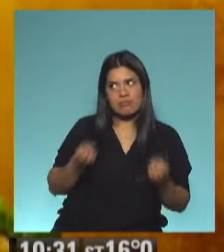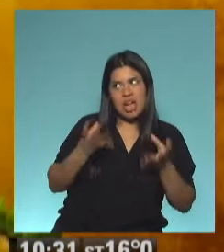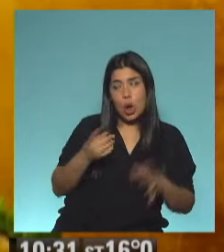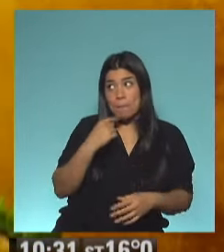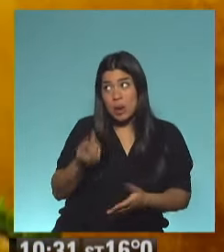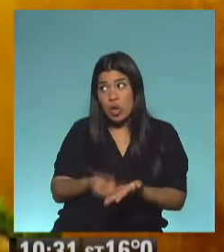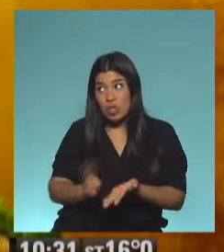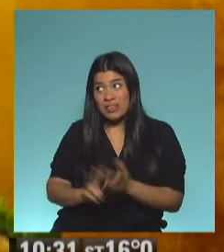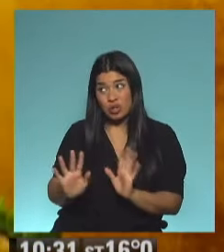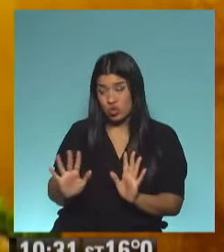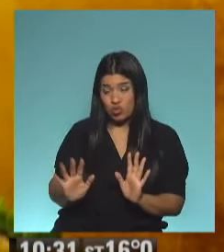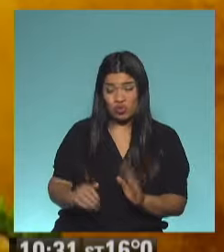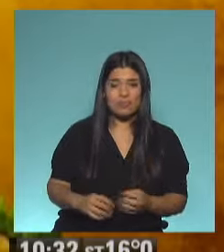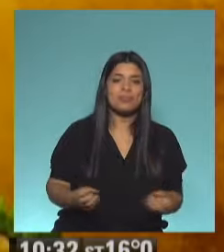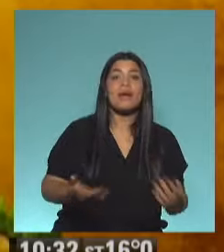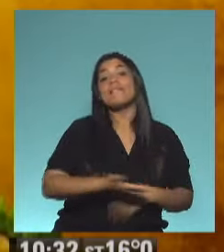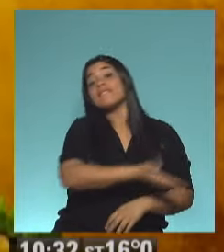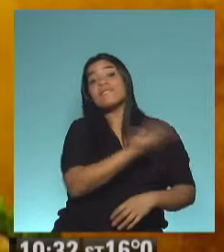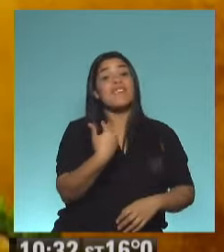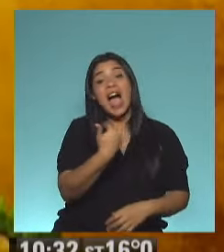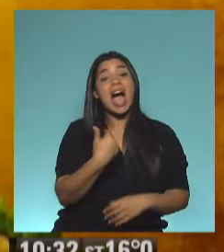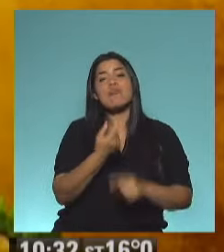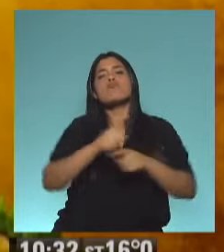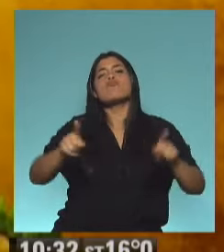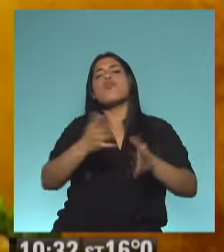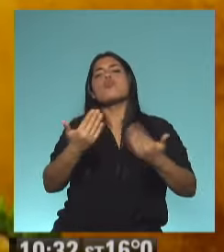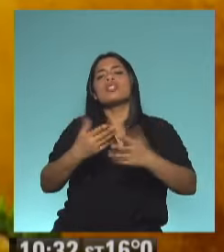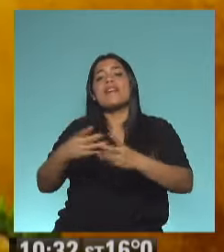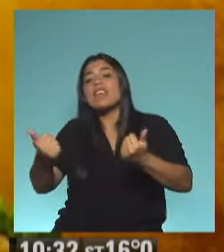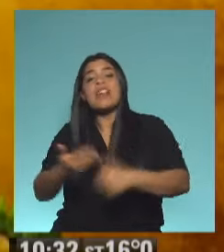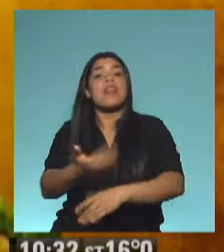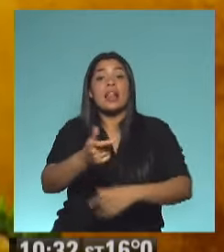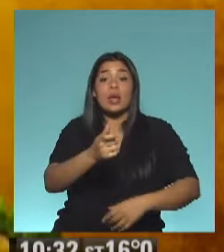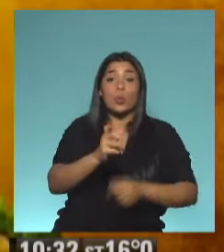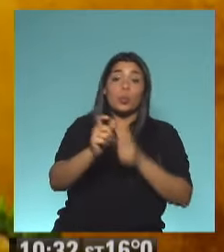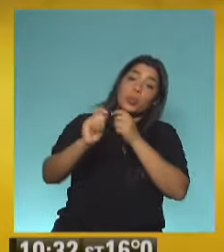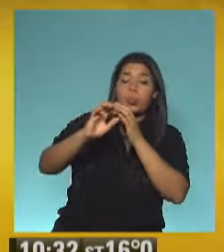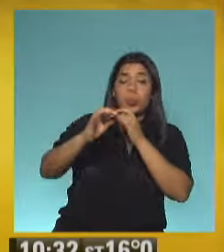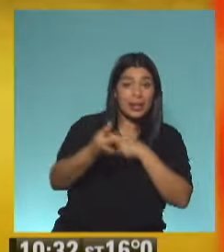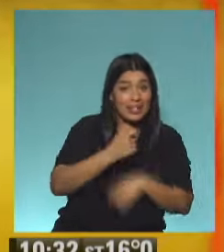más. ¡Vamos! ¡Que se nos escapa la música! ¿Quieren trompetas?